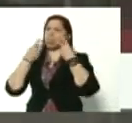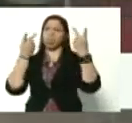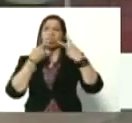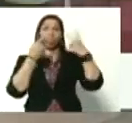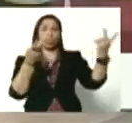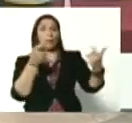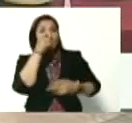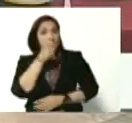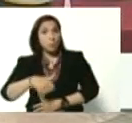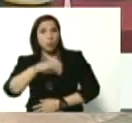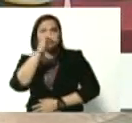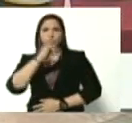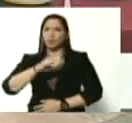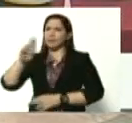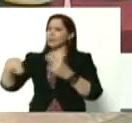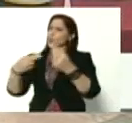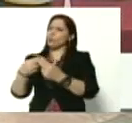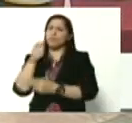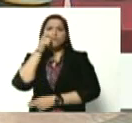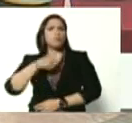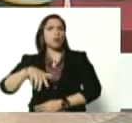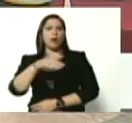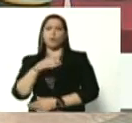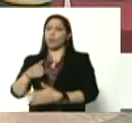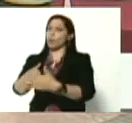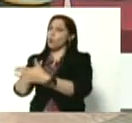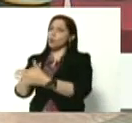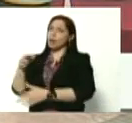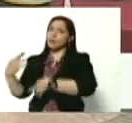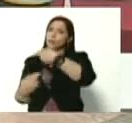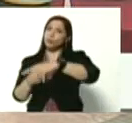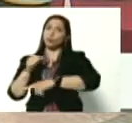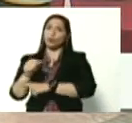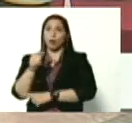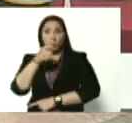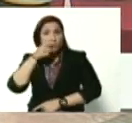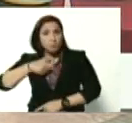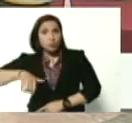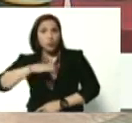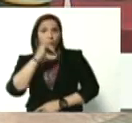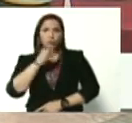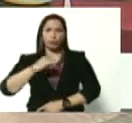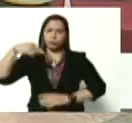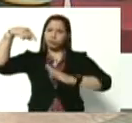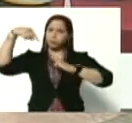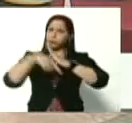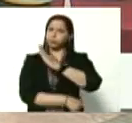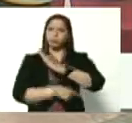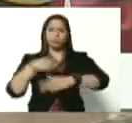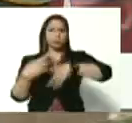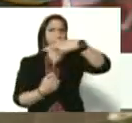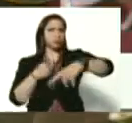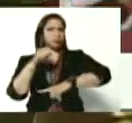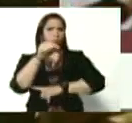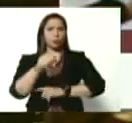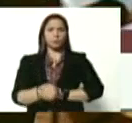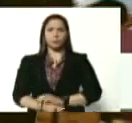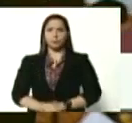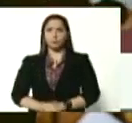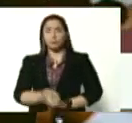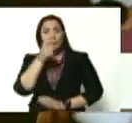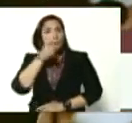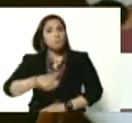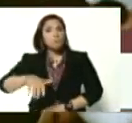pueblo zuliano no es un ningún pueblo contrarrevolucionario el pueblo zuliano es un pueblo profundamente revolucionario el